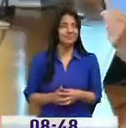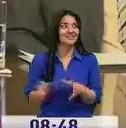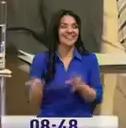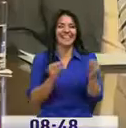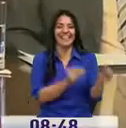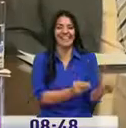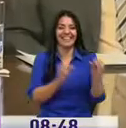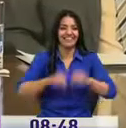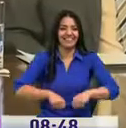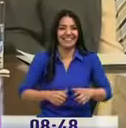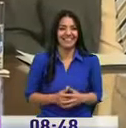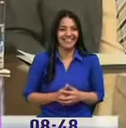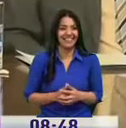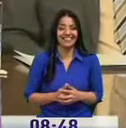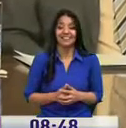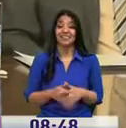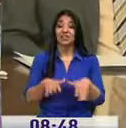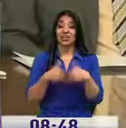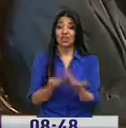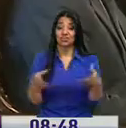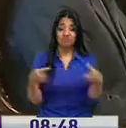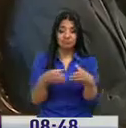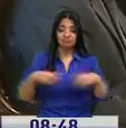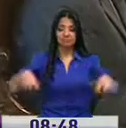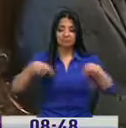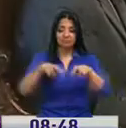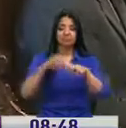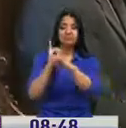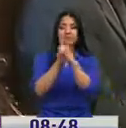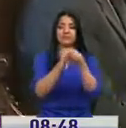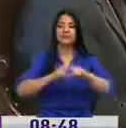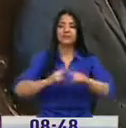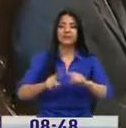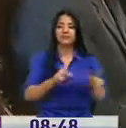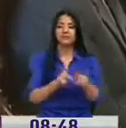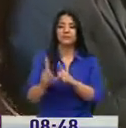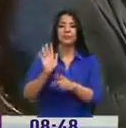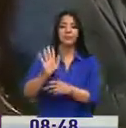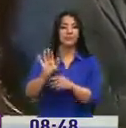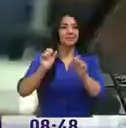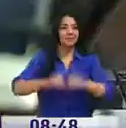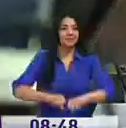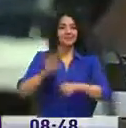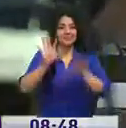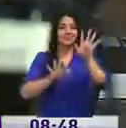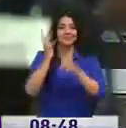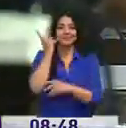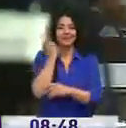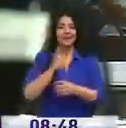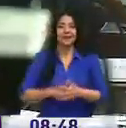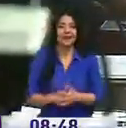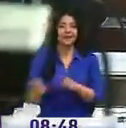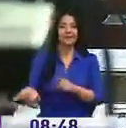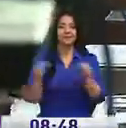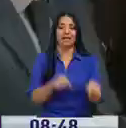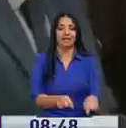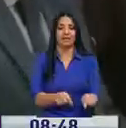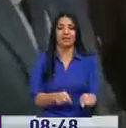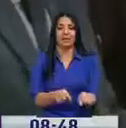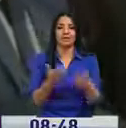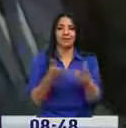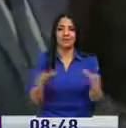que se pretenden evitar con la conformación de la mesa interinstitucional prevista a reunirse cada 15 días. Esta vez se desarrolló con la presencia